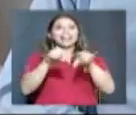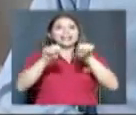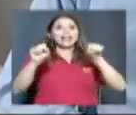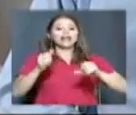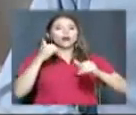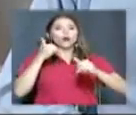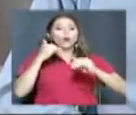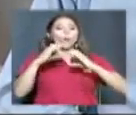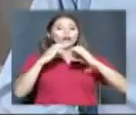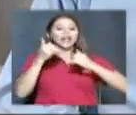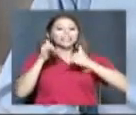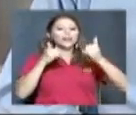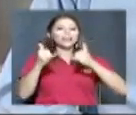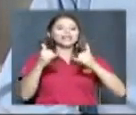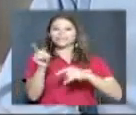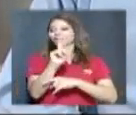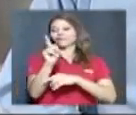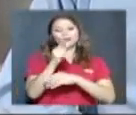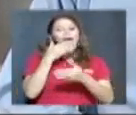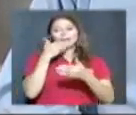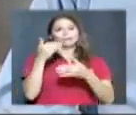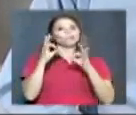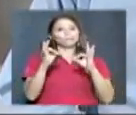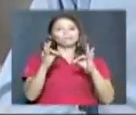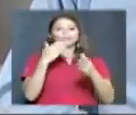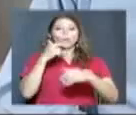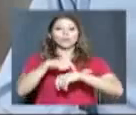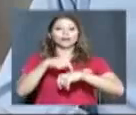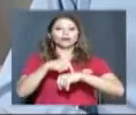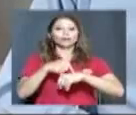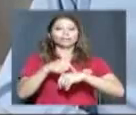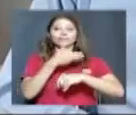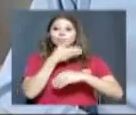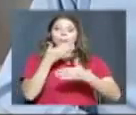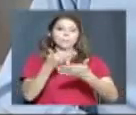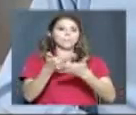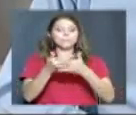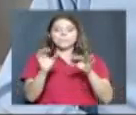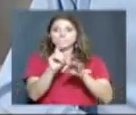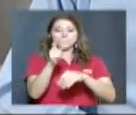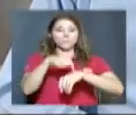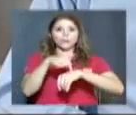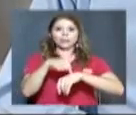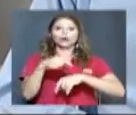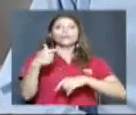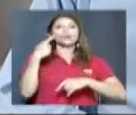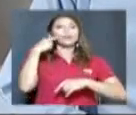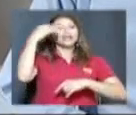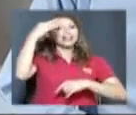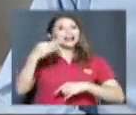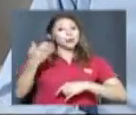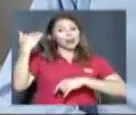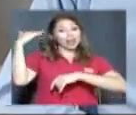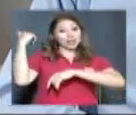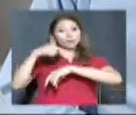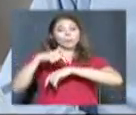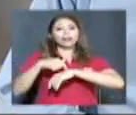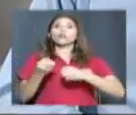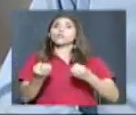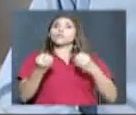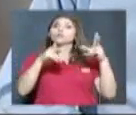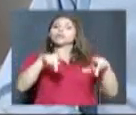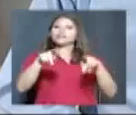mejor momento, porque en aquel momento, yo creo, e inclusive ahora, todavía muchos ciudadanos que hacen parte